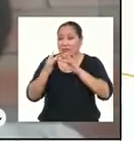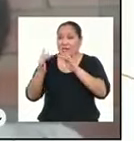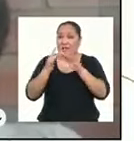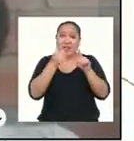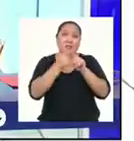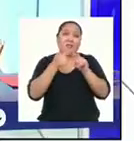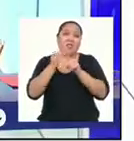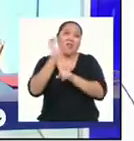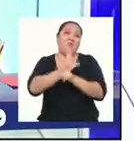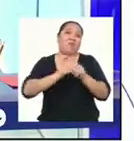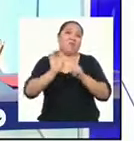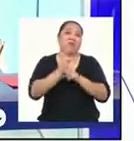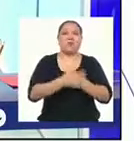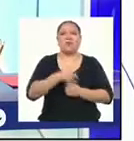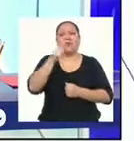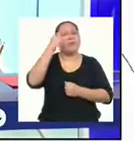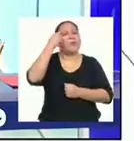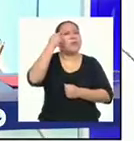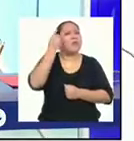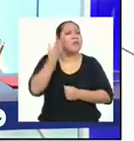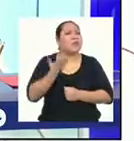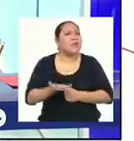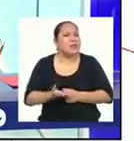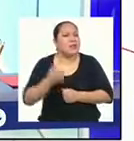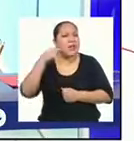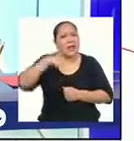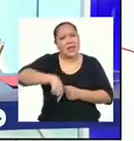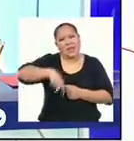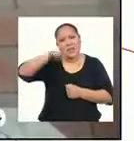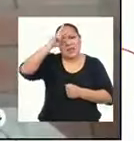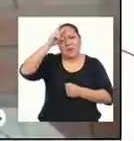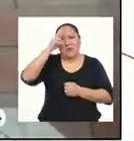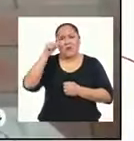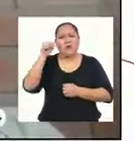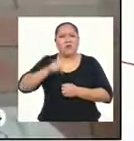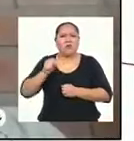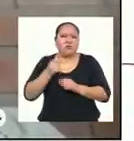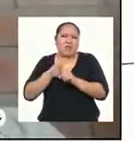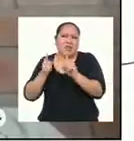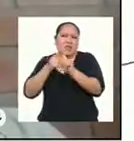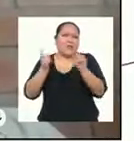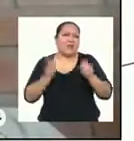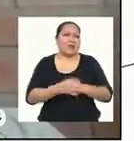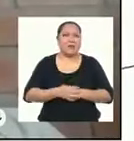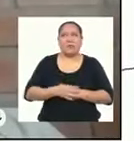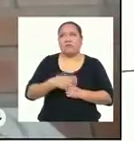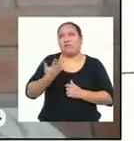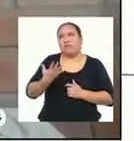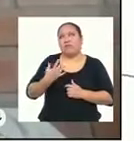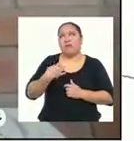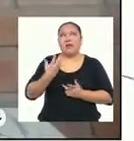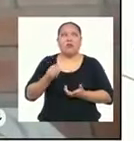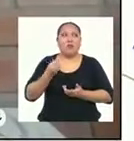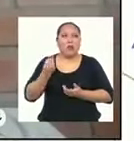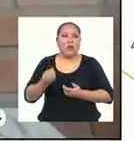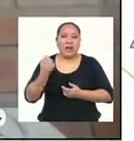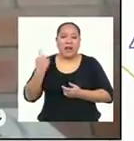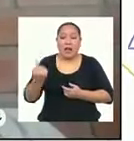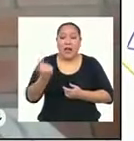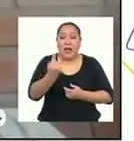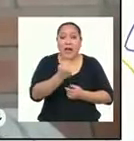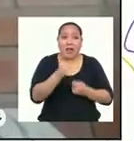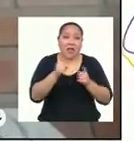diferentes culturas. ¿Por qué crees que en el Perú somos tan diversos? Porque cada lugar